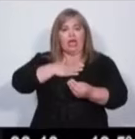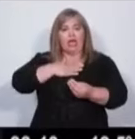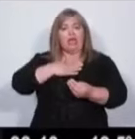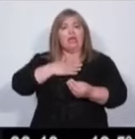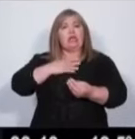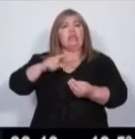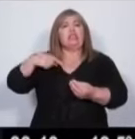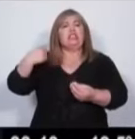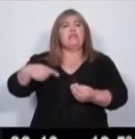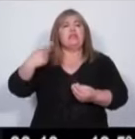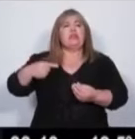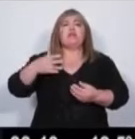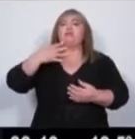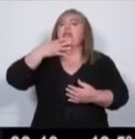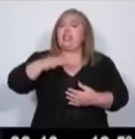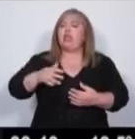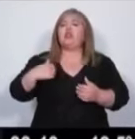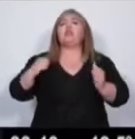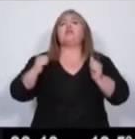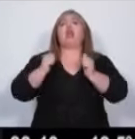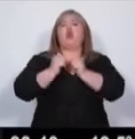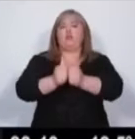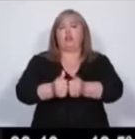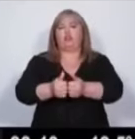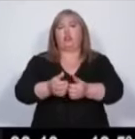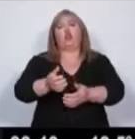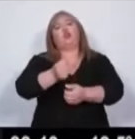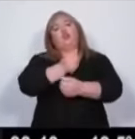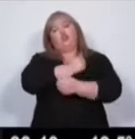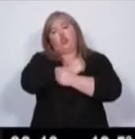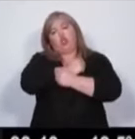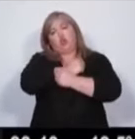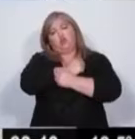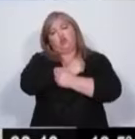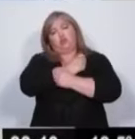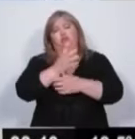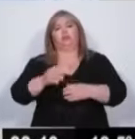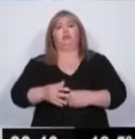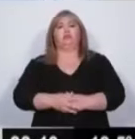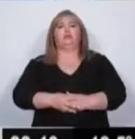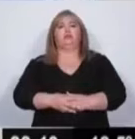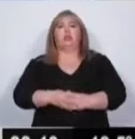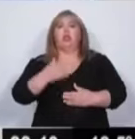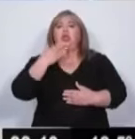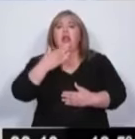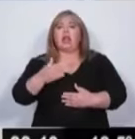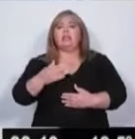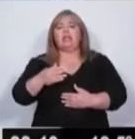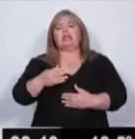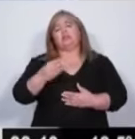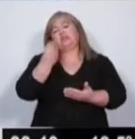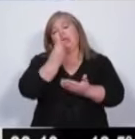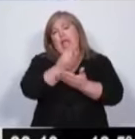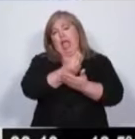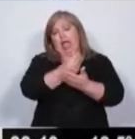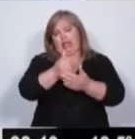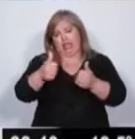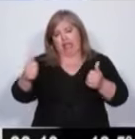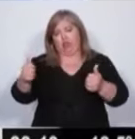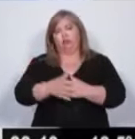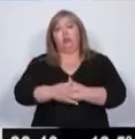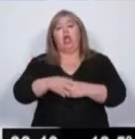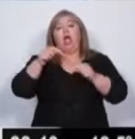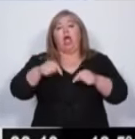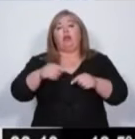ha comprendido, me ha acompañado, los quiero mucho. Muchas gracias, candidato. Bueno, y ahora sí, hemos llegado